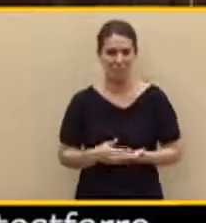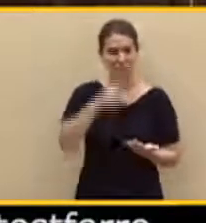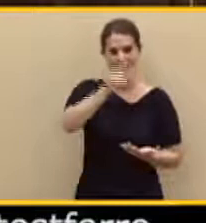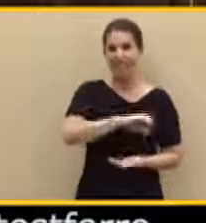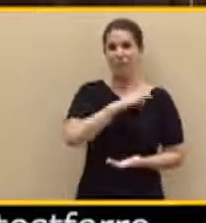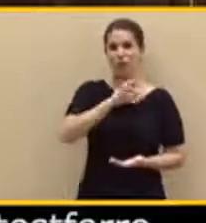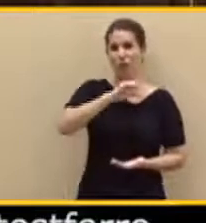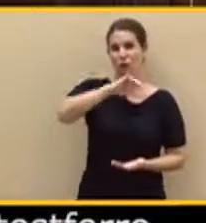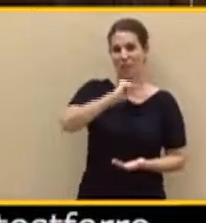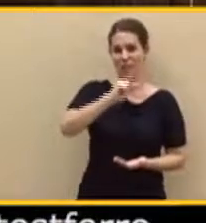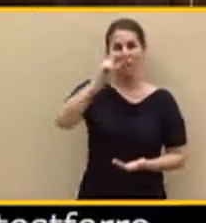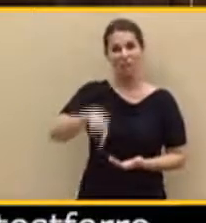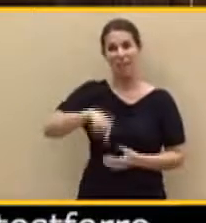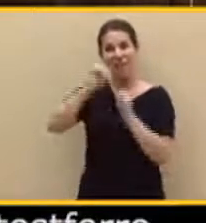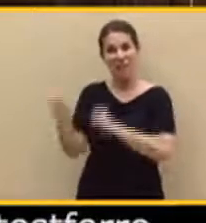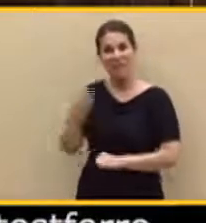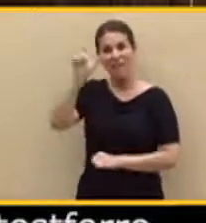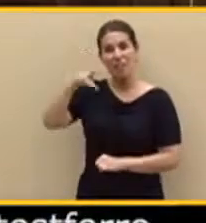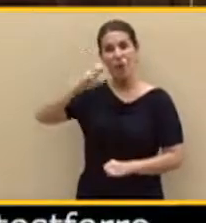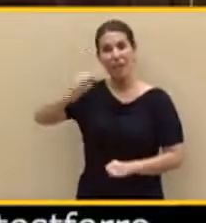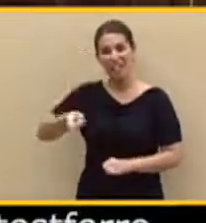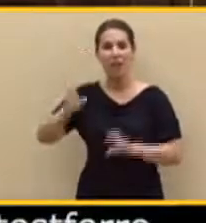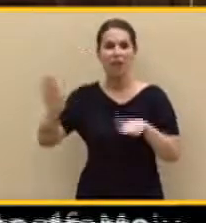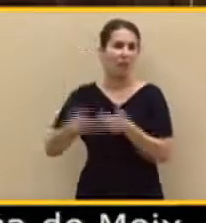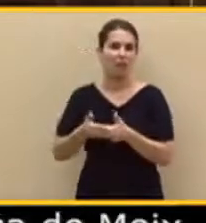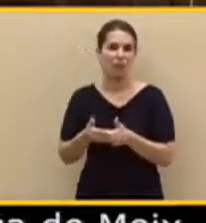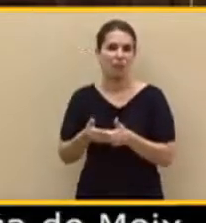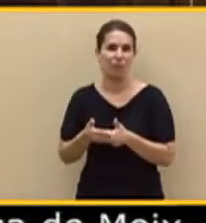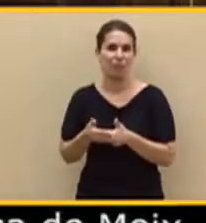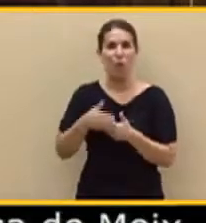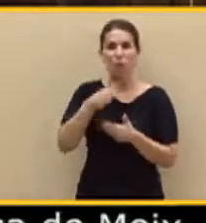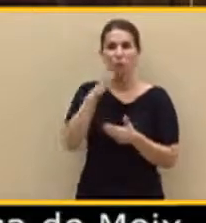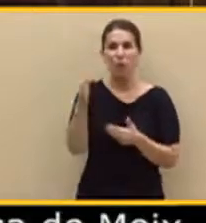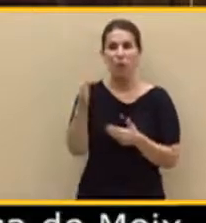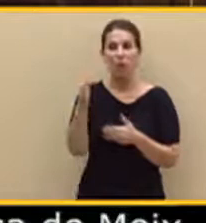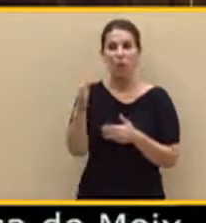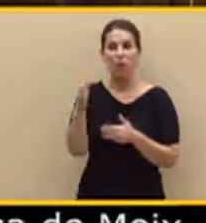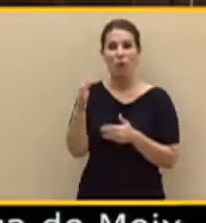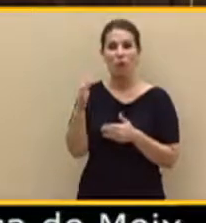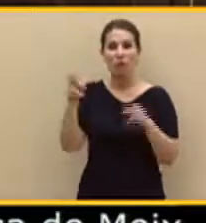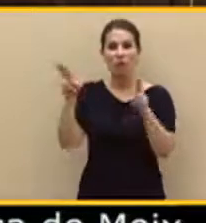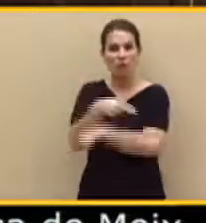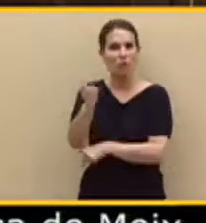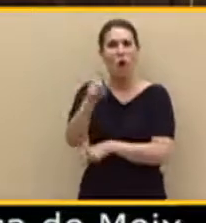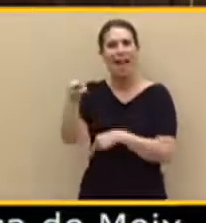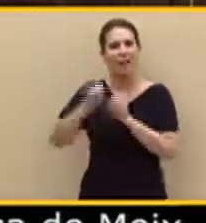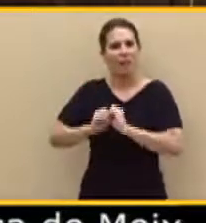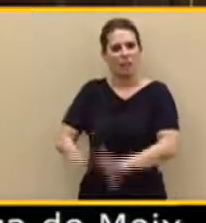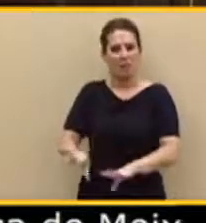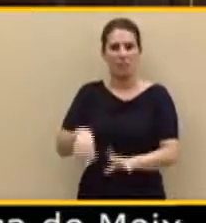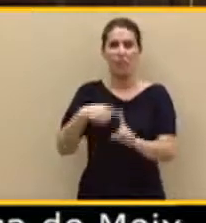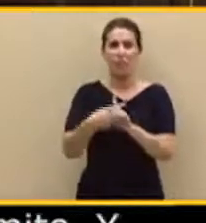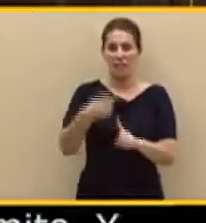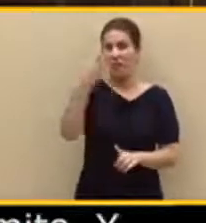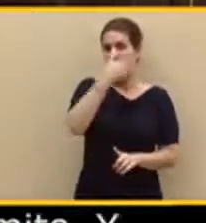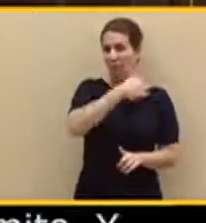fue también cerrada. Por eso el señor Mois no se le cesa, dimite. Y además el fiscal general del Estado le protege por